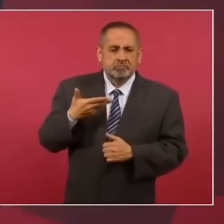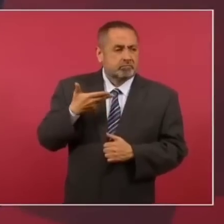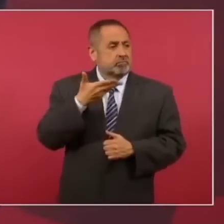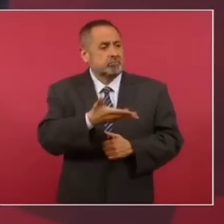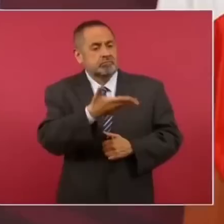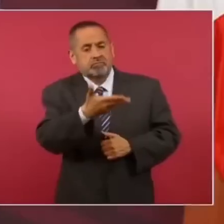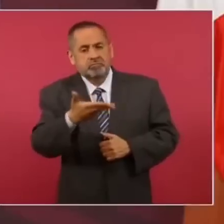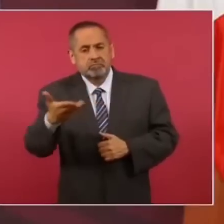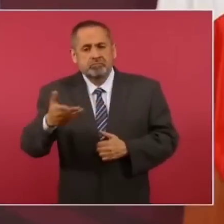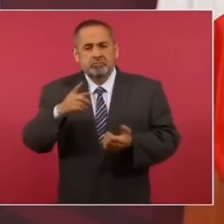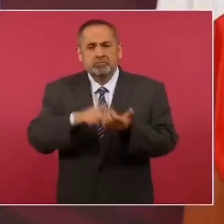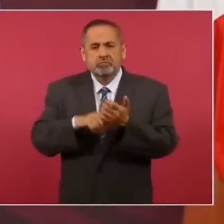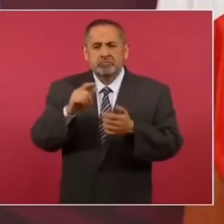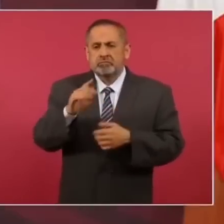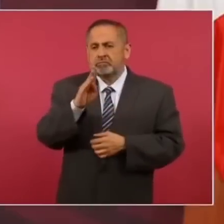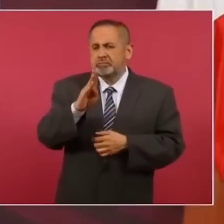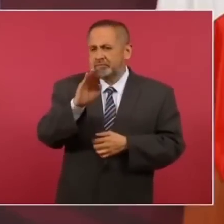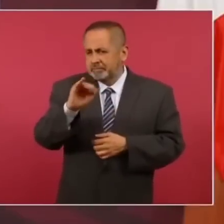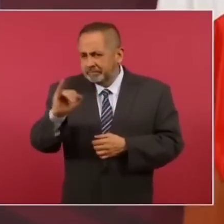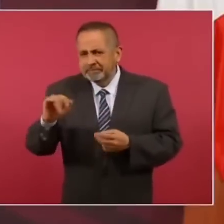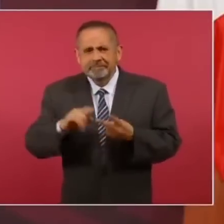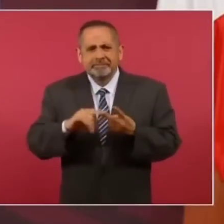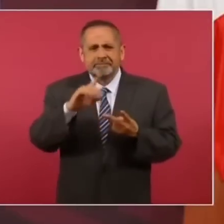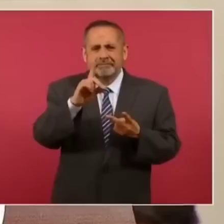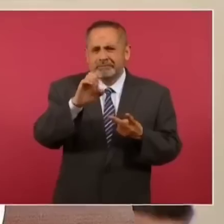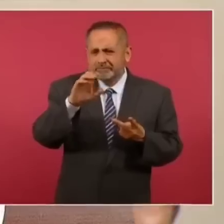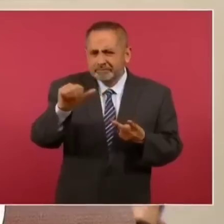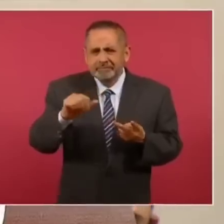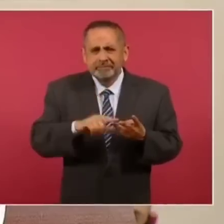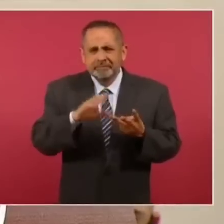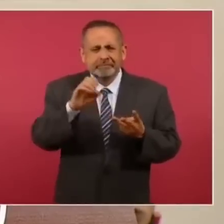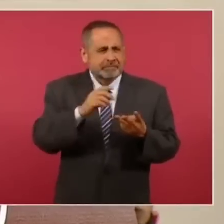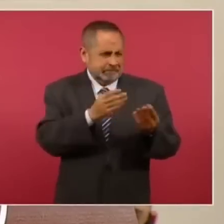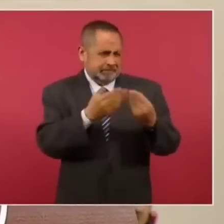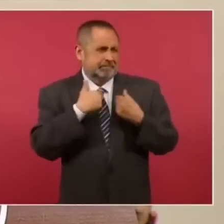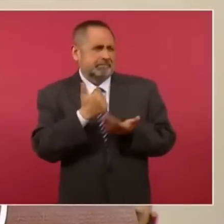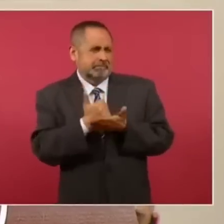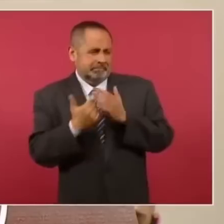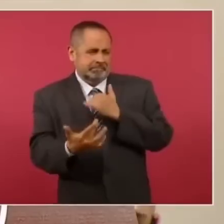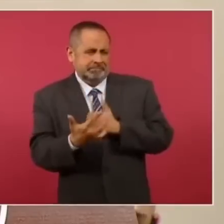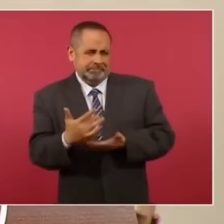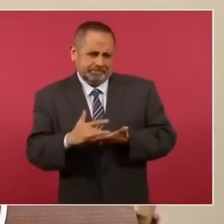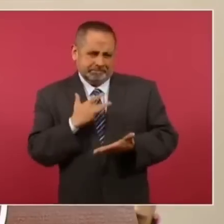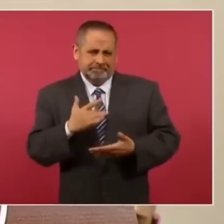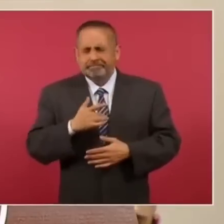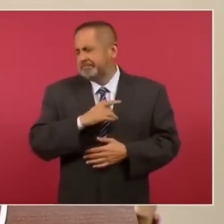gobierno, nunca le he pedido al FBI ni a la DEA un papelito, ¿no?